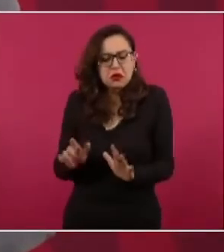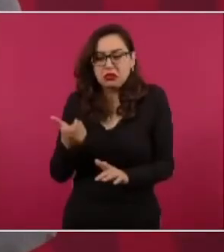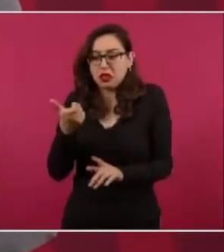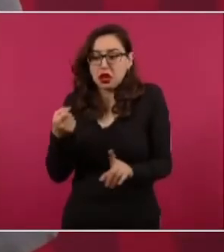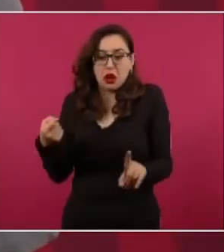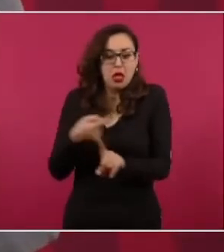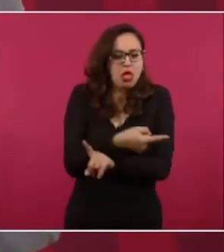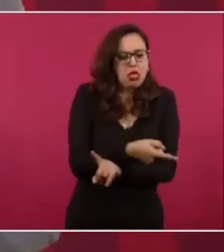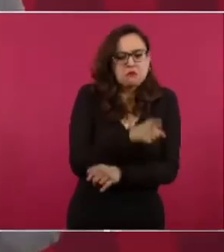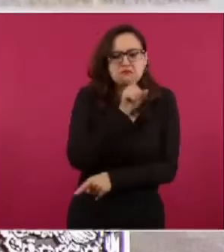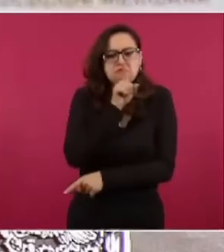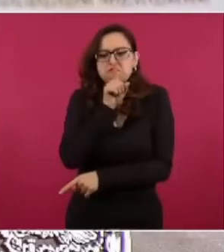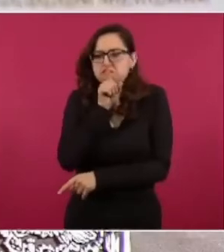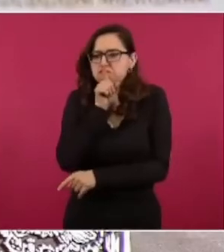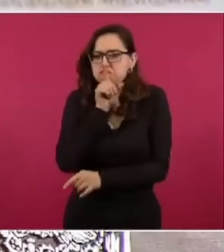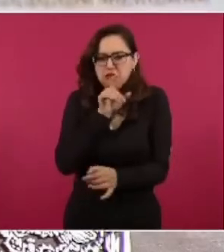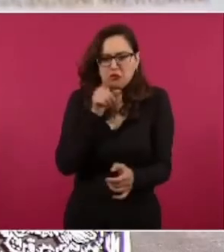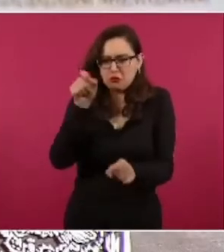que lo